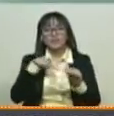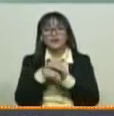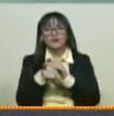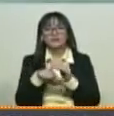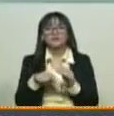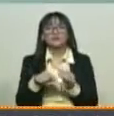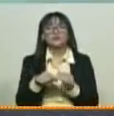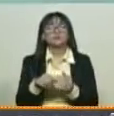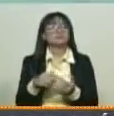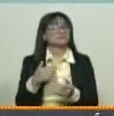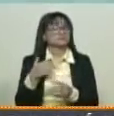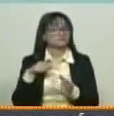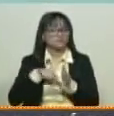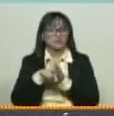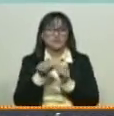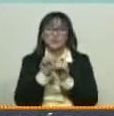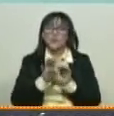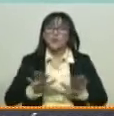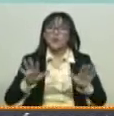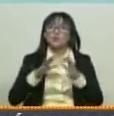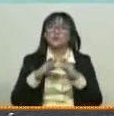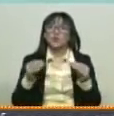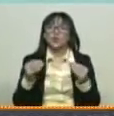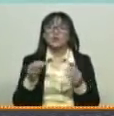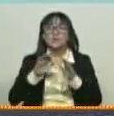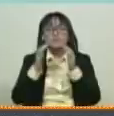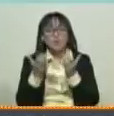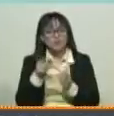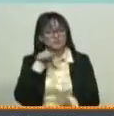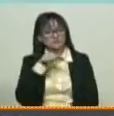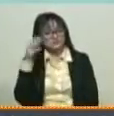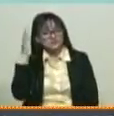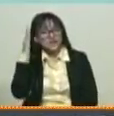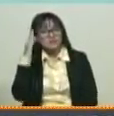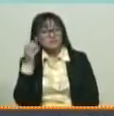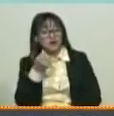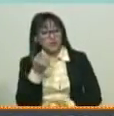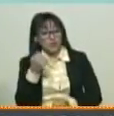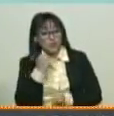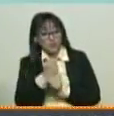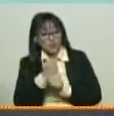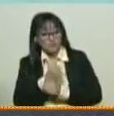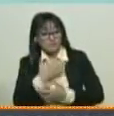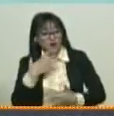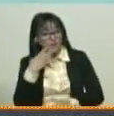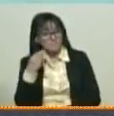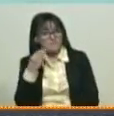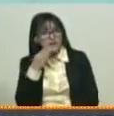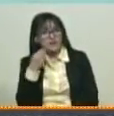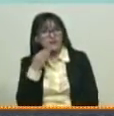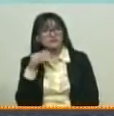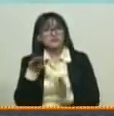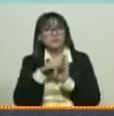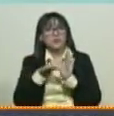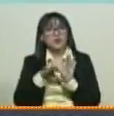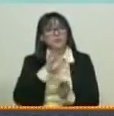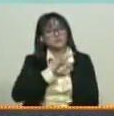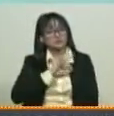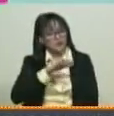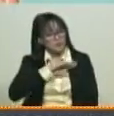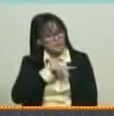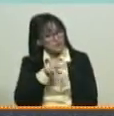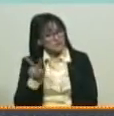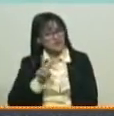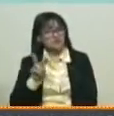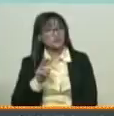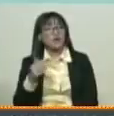todas sus expresiones, para que el mundo conozca las maravillosas experiencias, programas sociales que tiene Venezuela